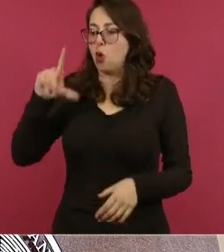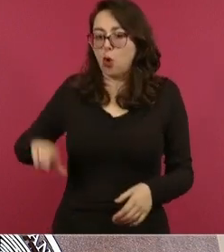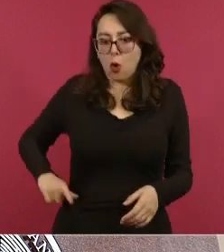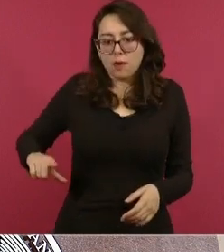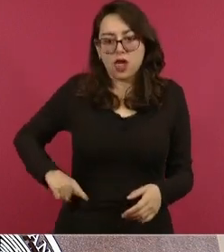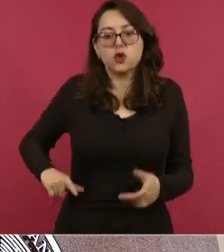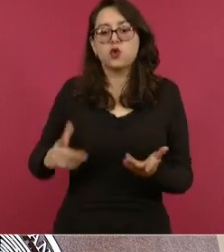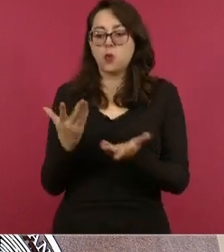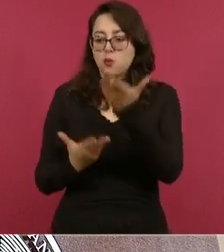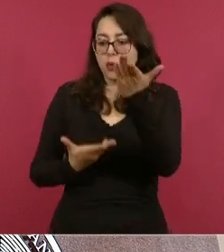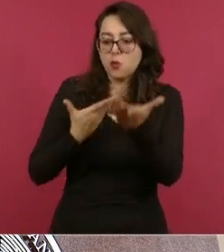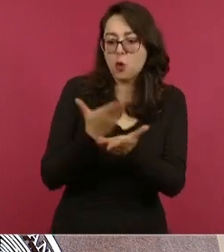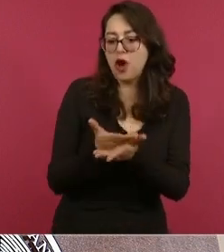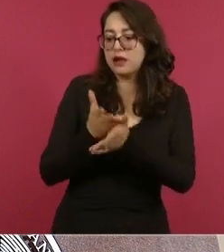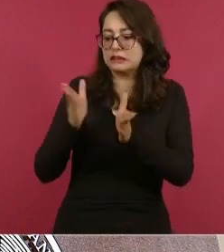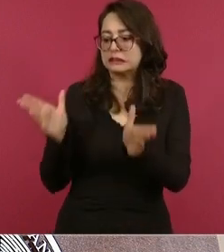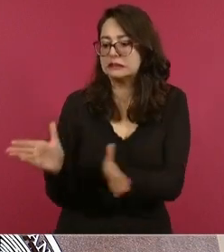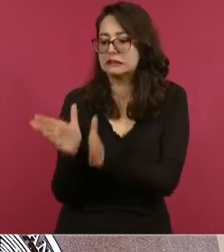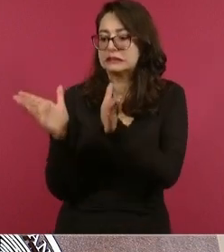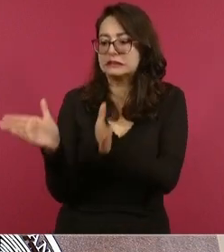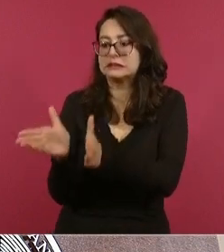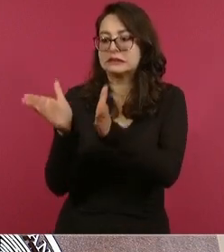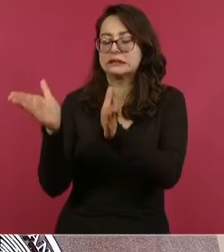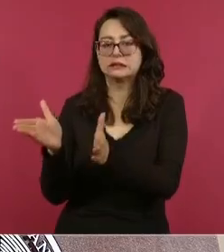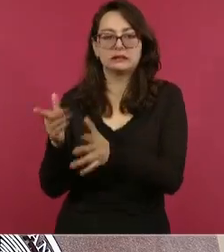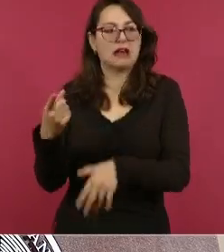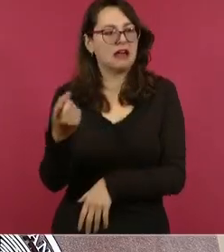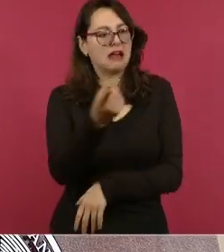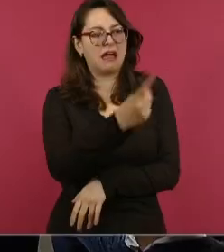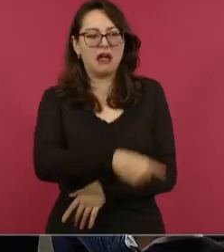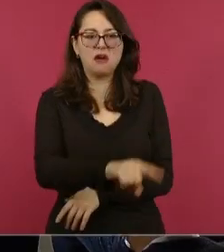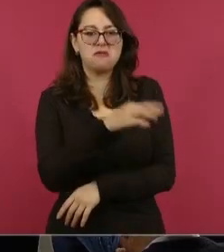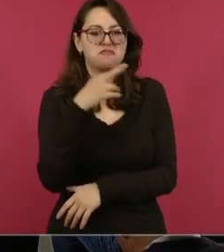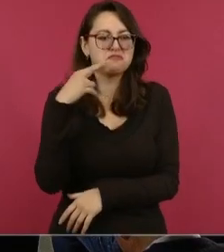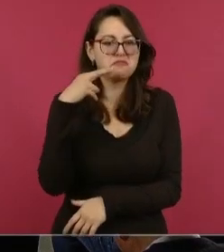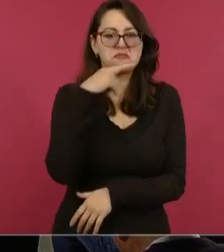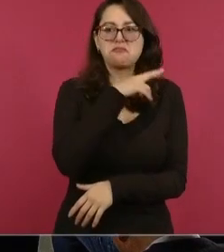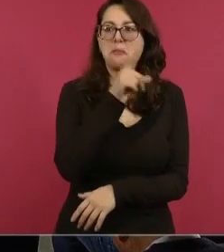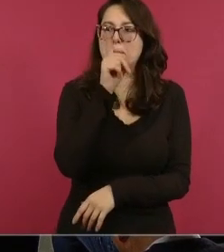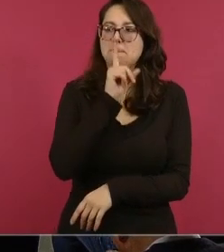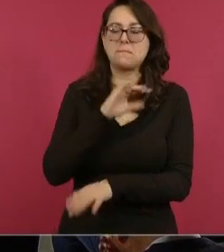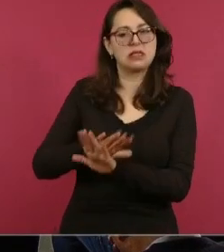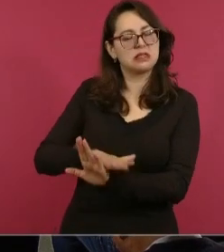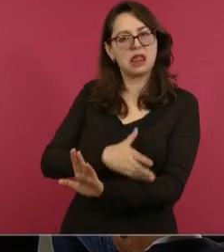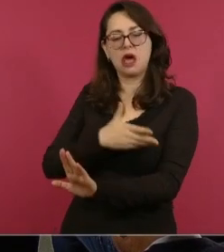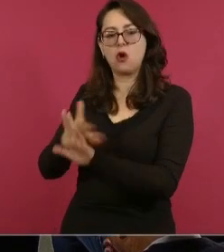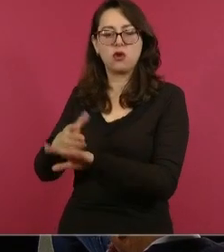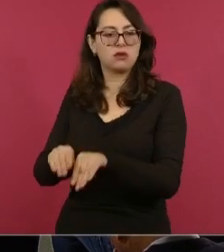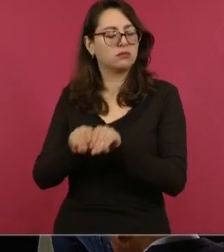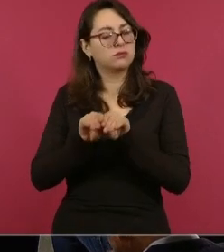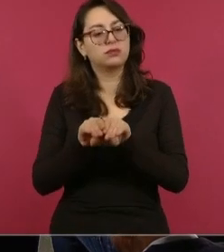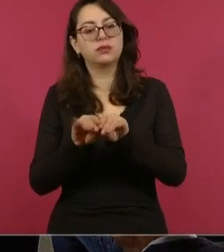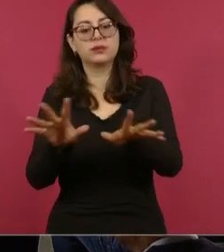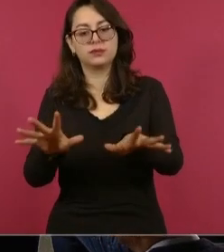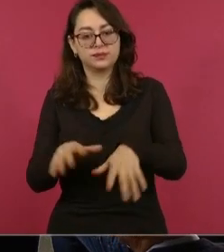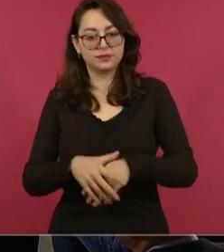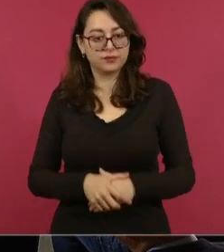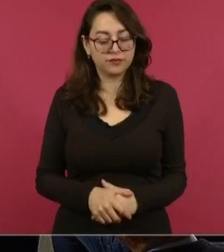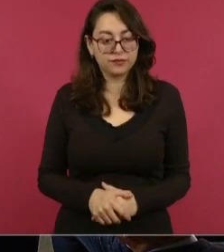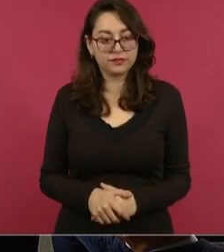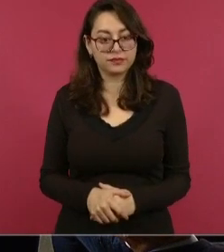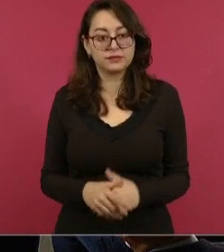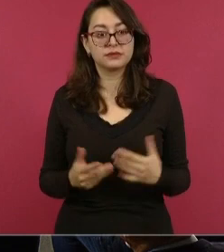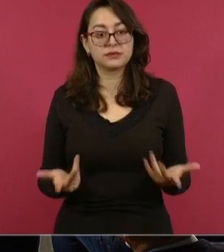de sectores conservadores en medios de comunicación y redes sociales. En un video difundido a través de la red